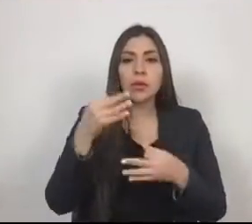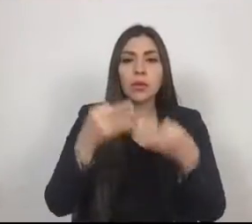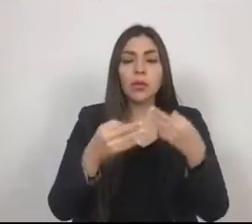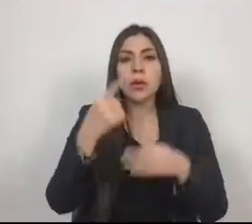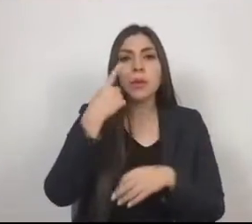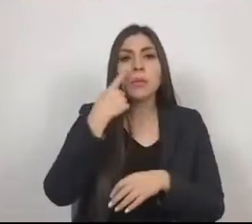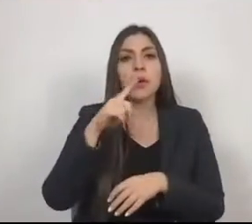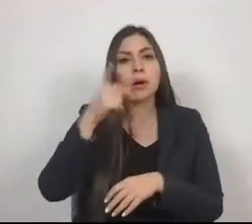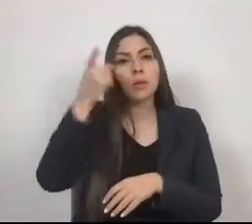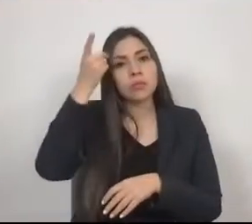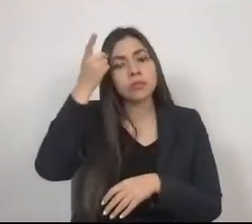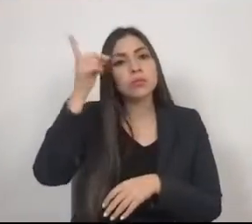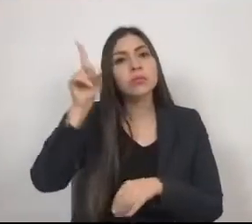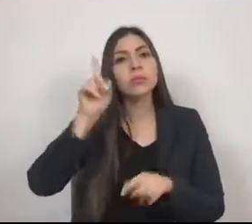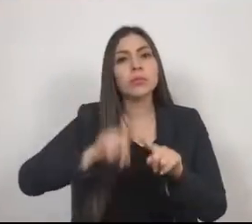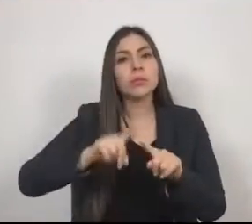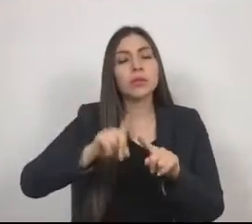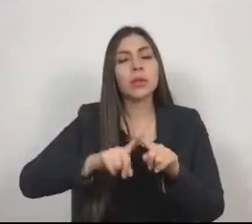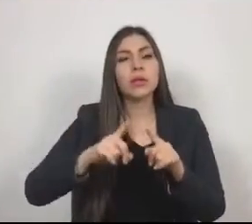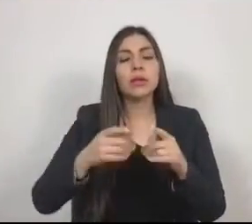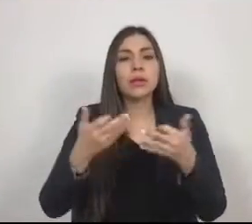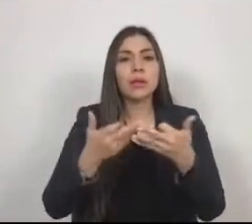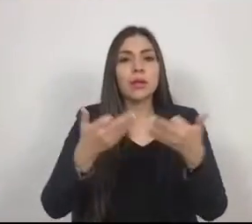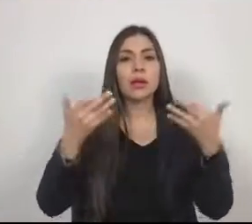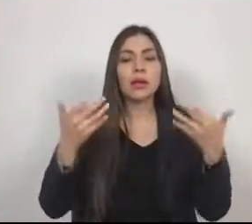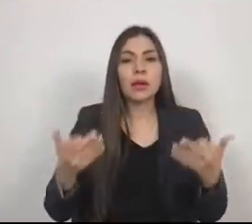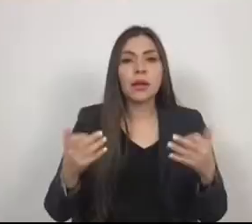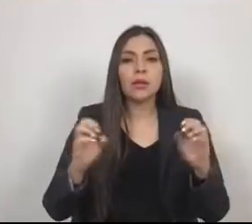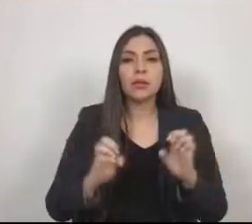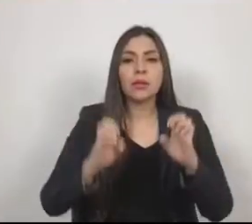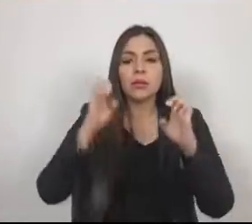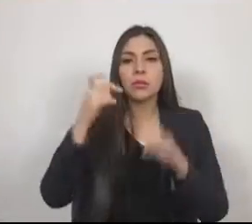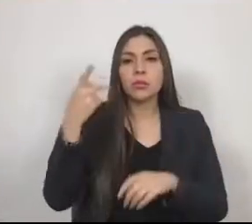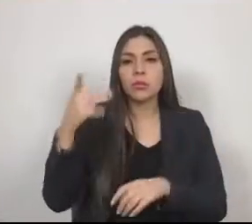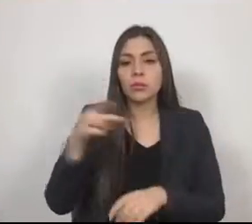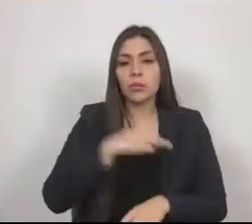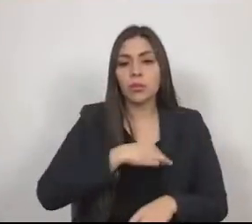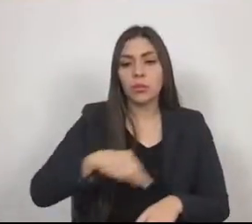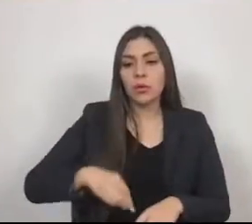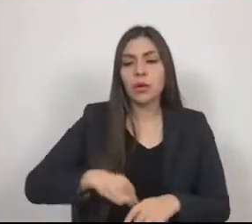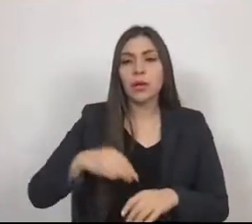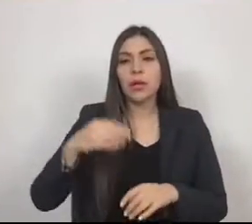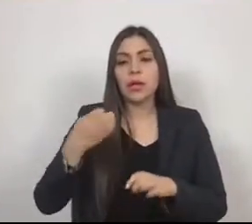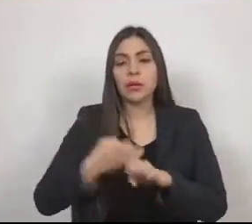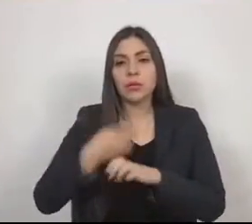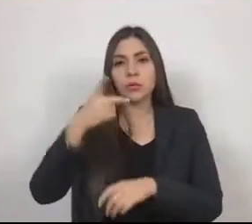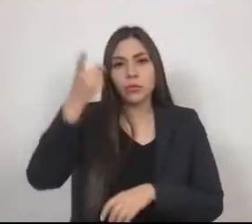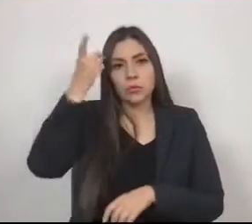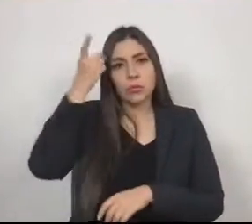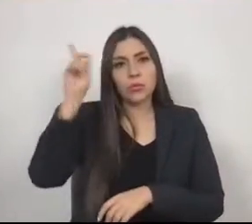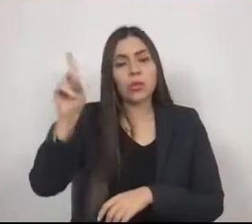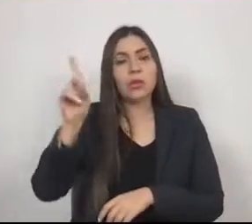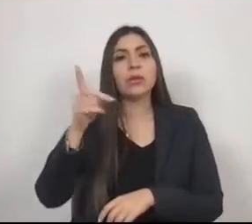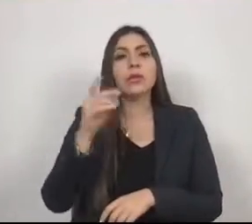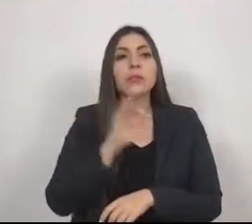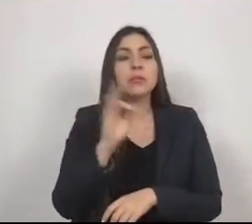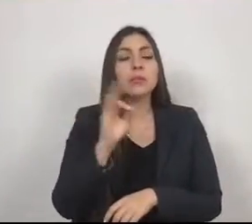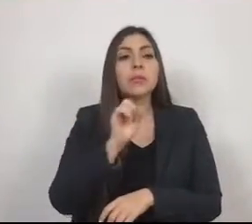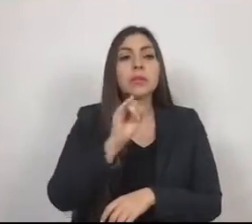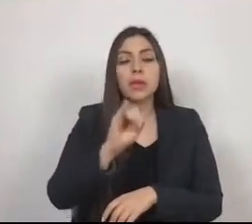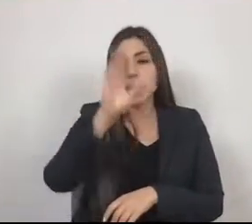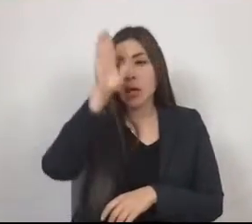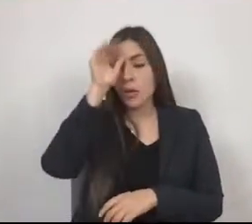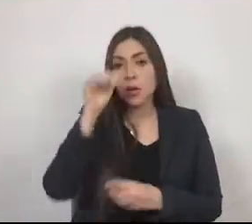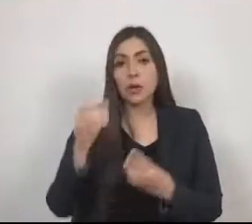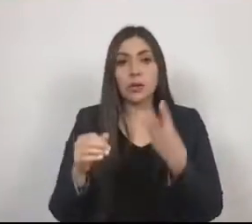inmuebles, propiedad del Estado y de los municipios, establecer los casos en que se requiere el acuerdo de las 2/3 partes de los